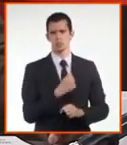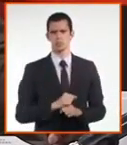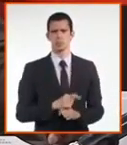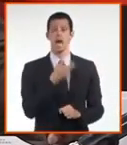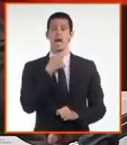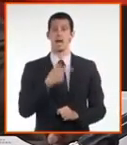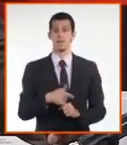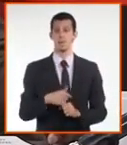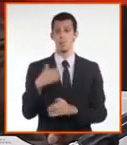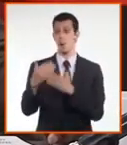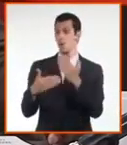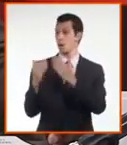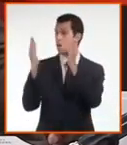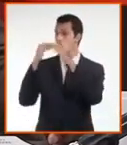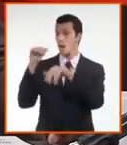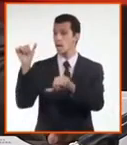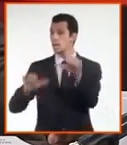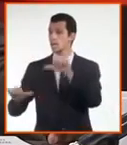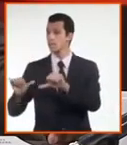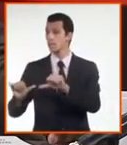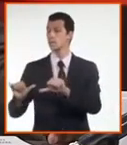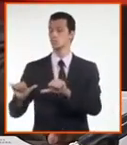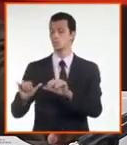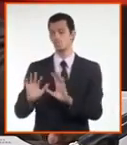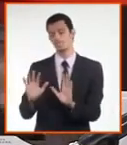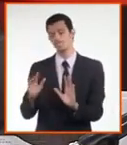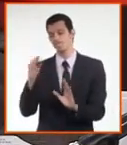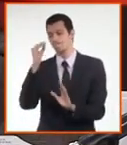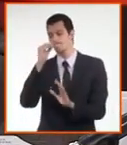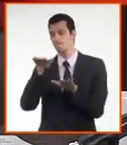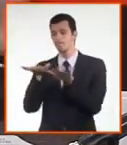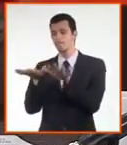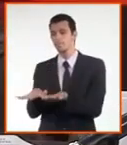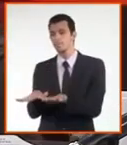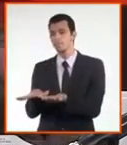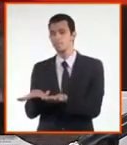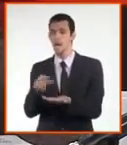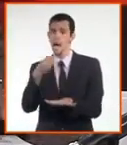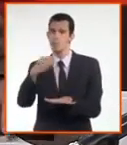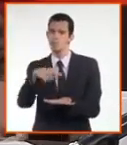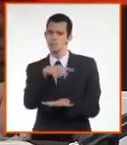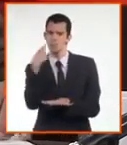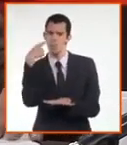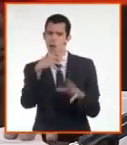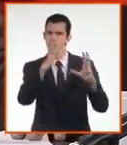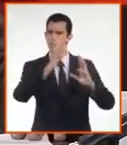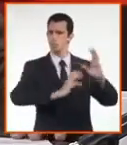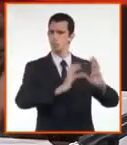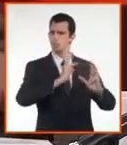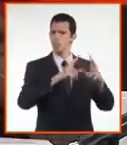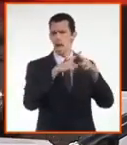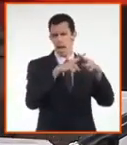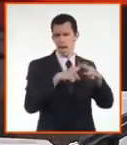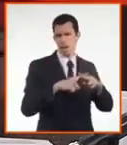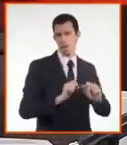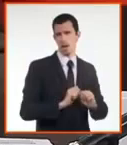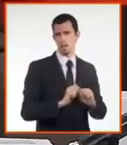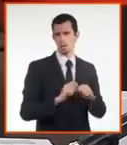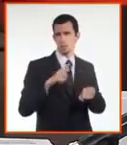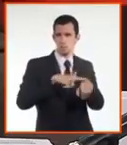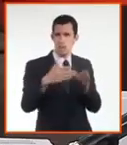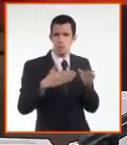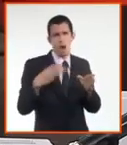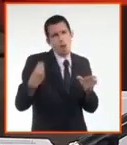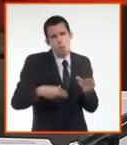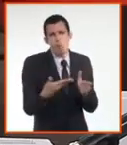por ejemplo la planta anticonceptivo que se mencionó nosotros estamos terminando la reparación capital de